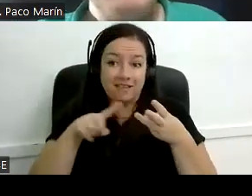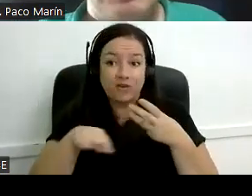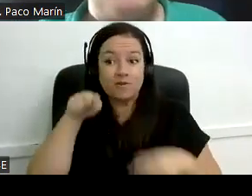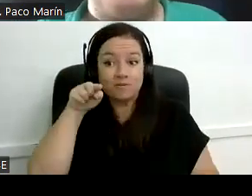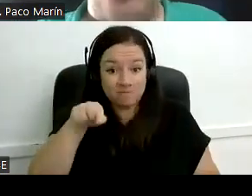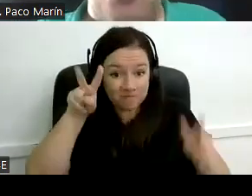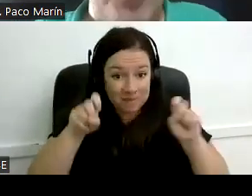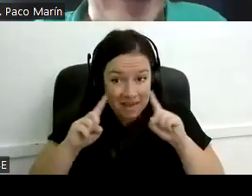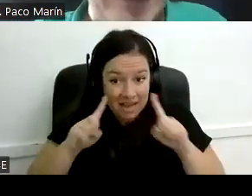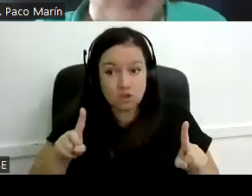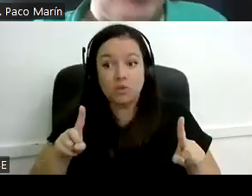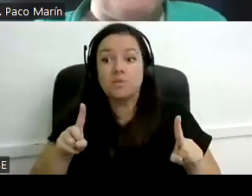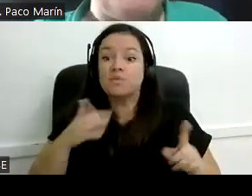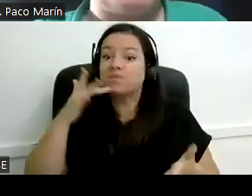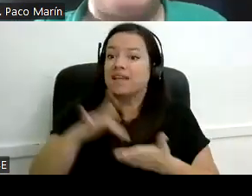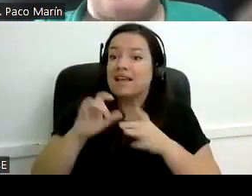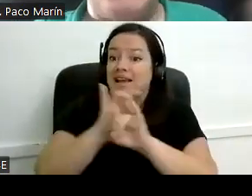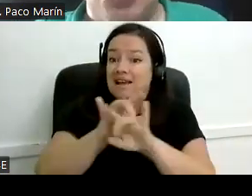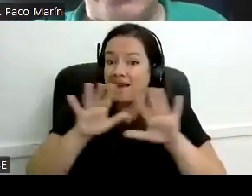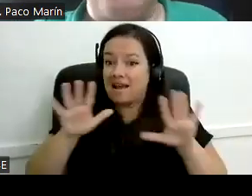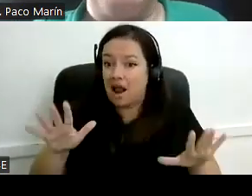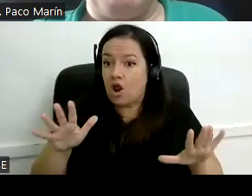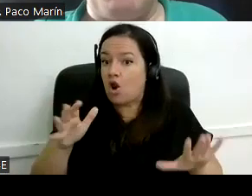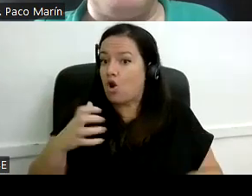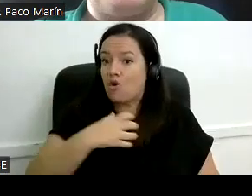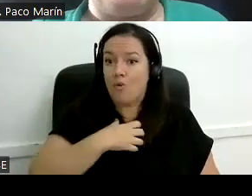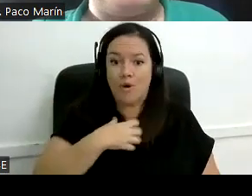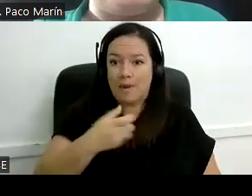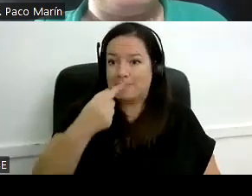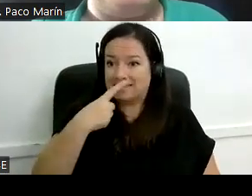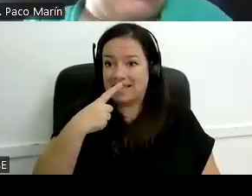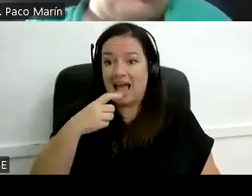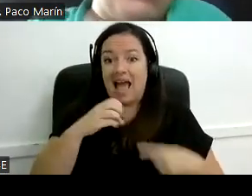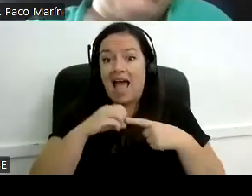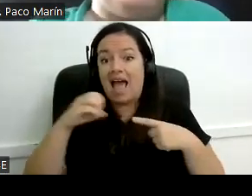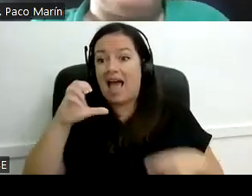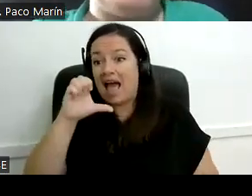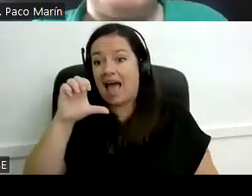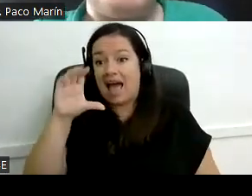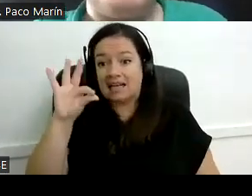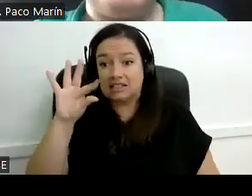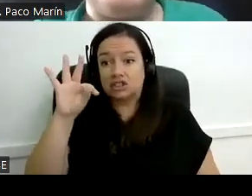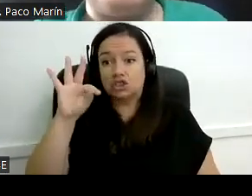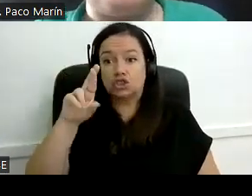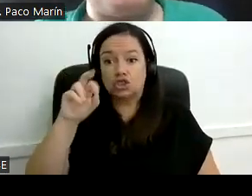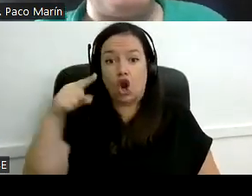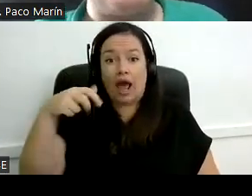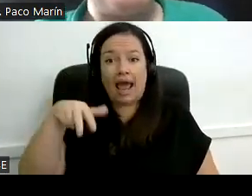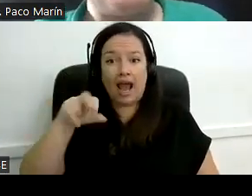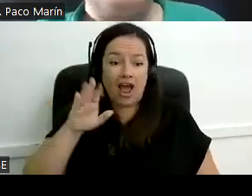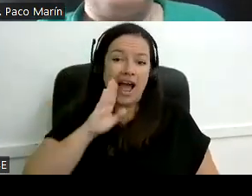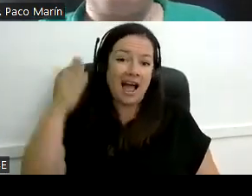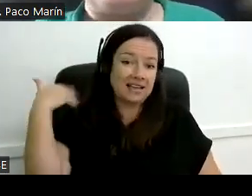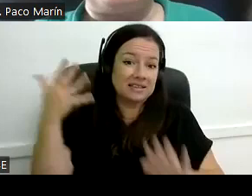caso, como está claro que no podemos dar estrógenos porque aumentarían, lo comentábamos esto en anteriores